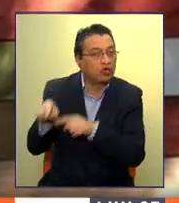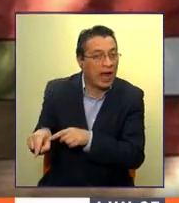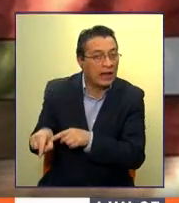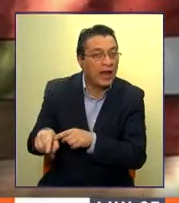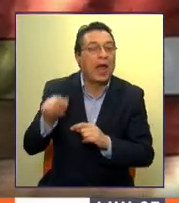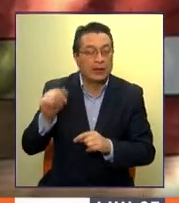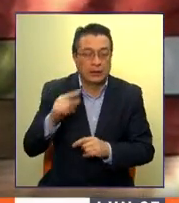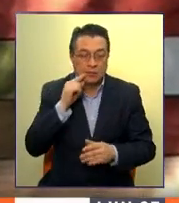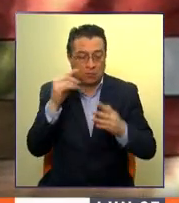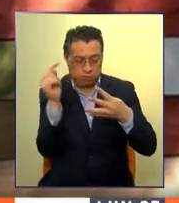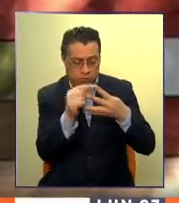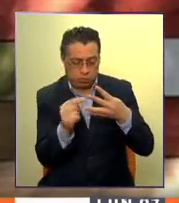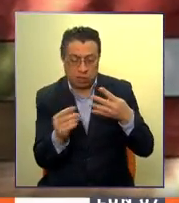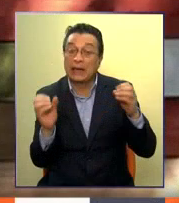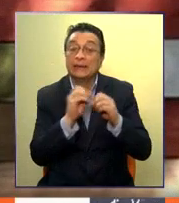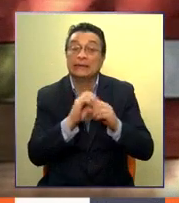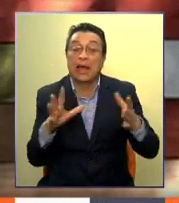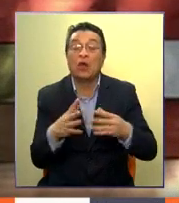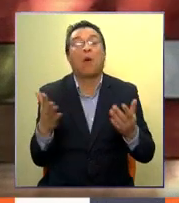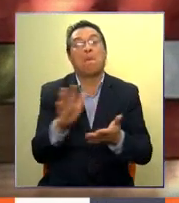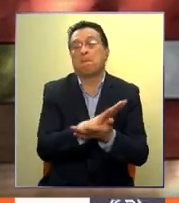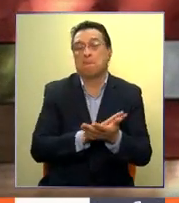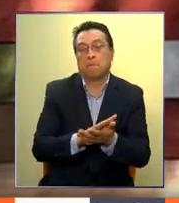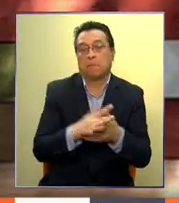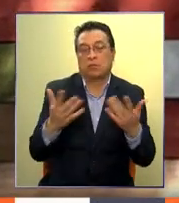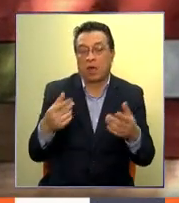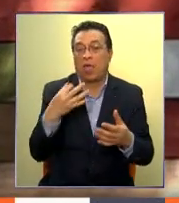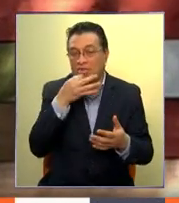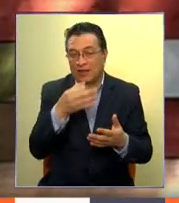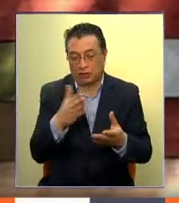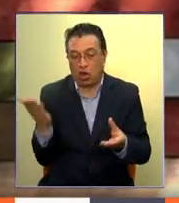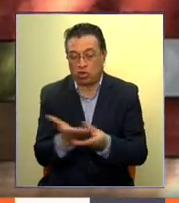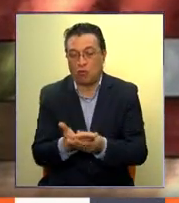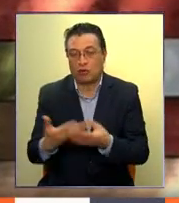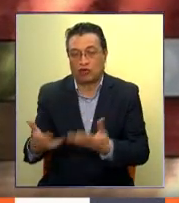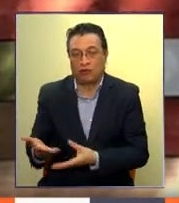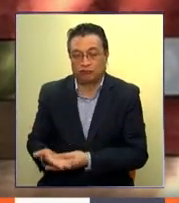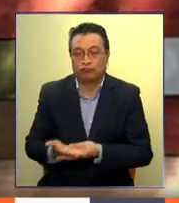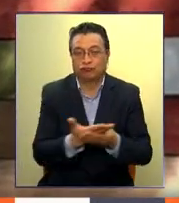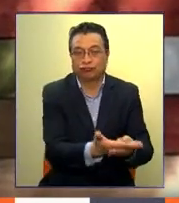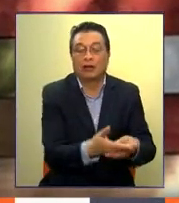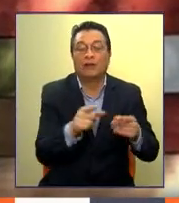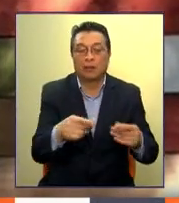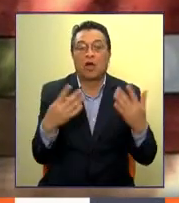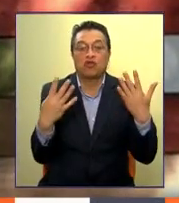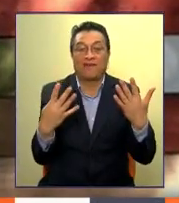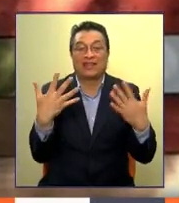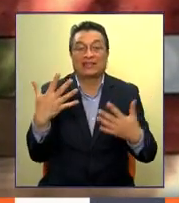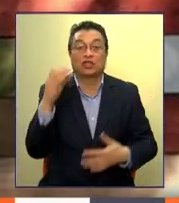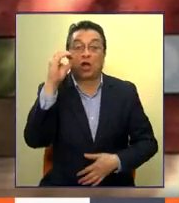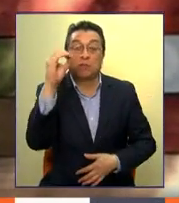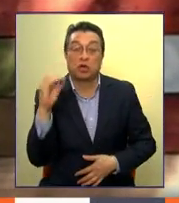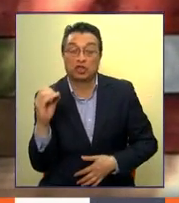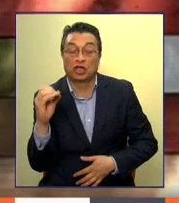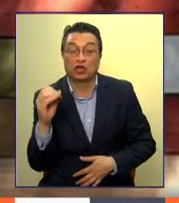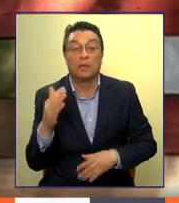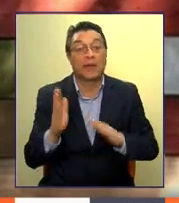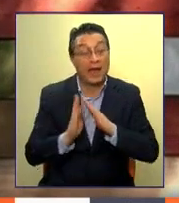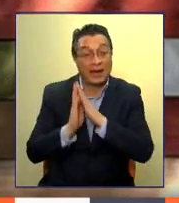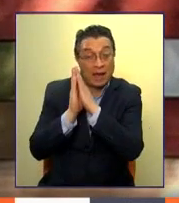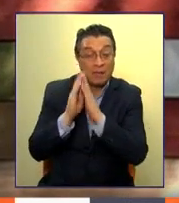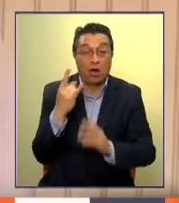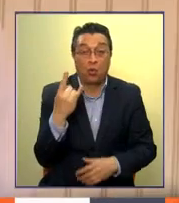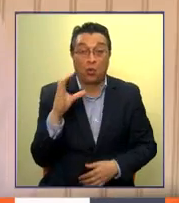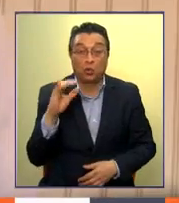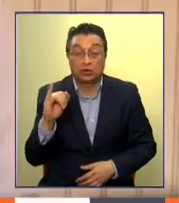objetivos como los que se basan en ese documento debe por ejemplo 95 por ciento de camas críticas